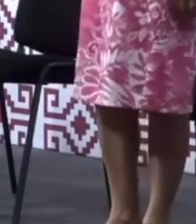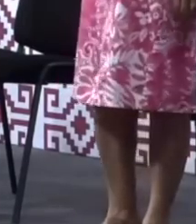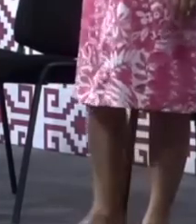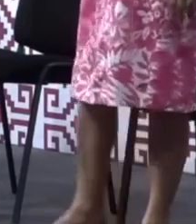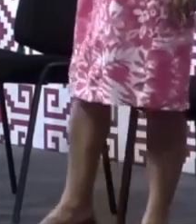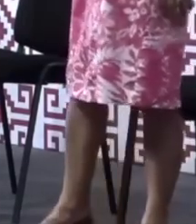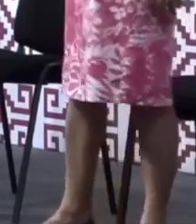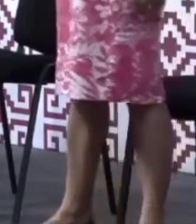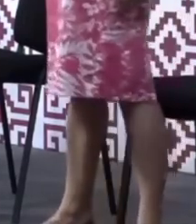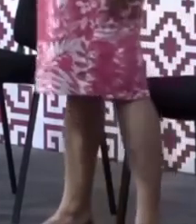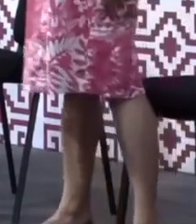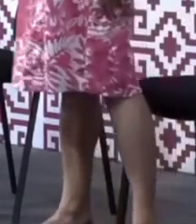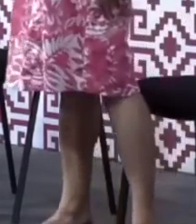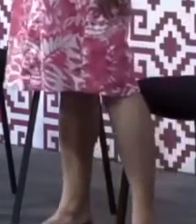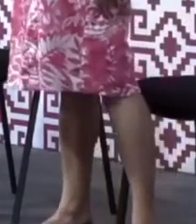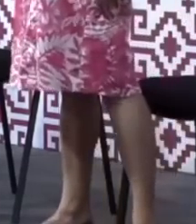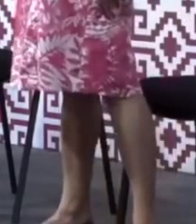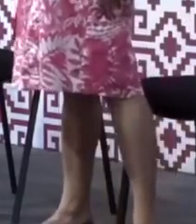este acto, por favor.